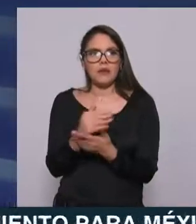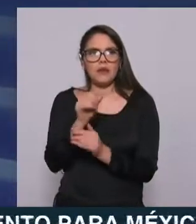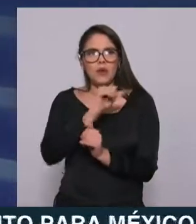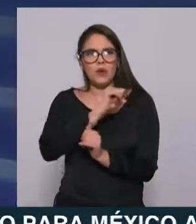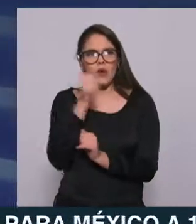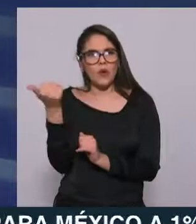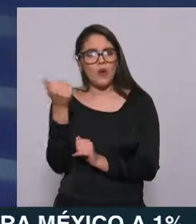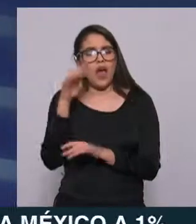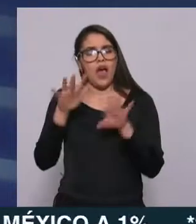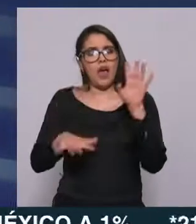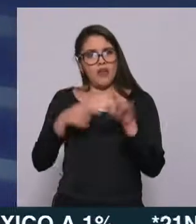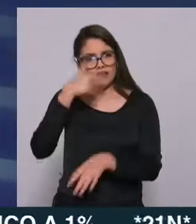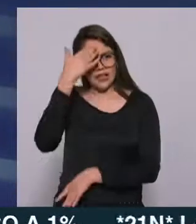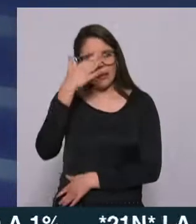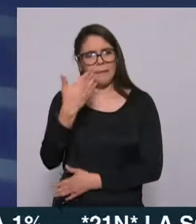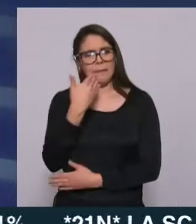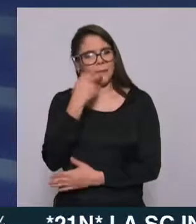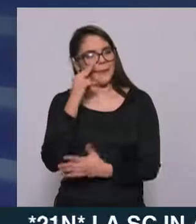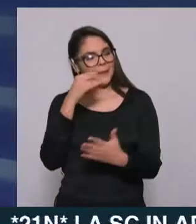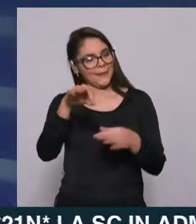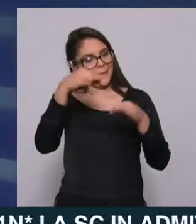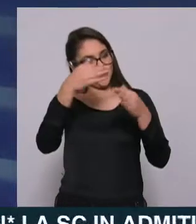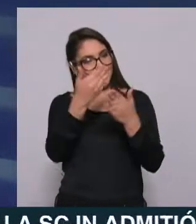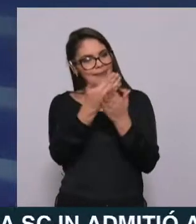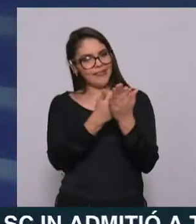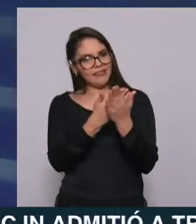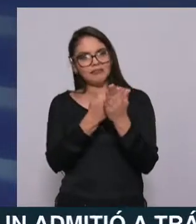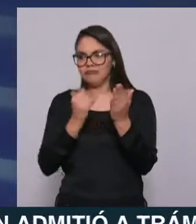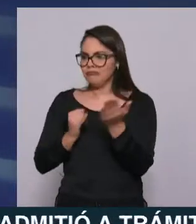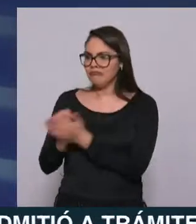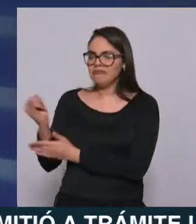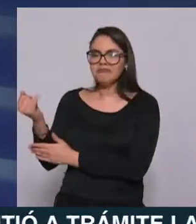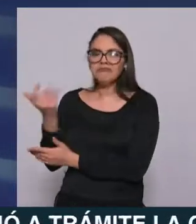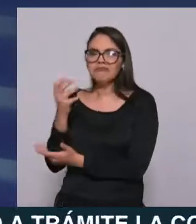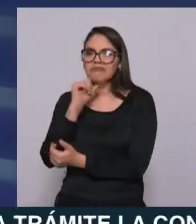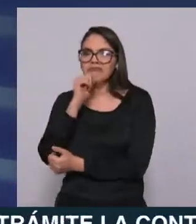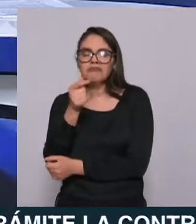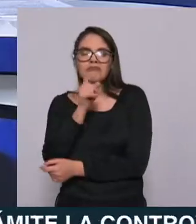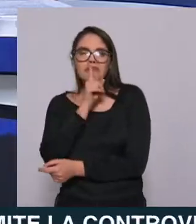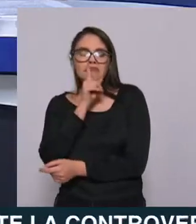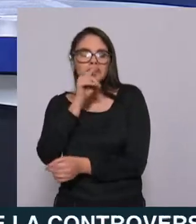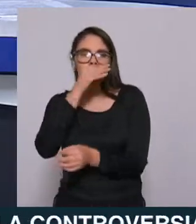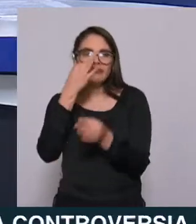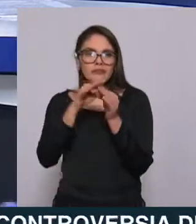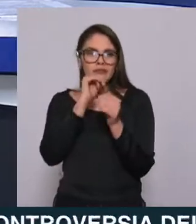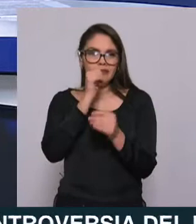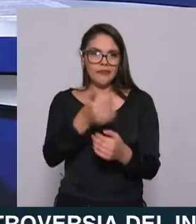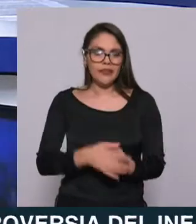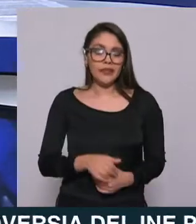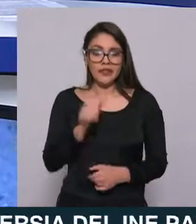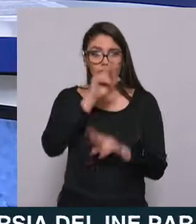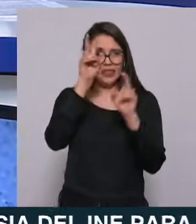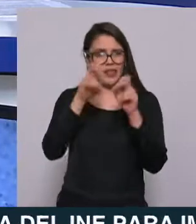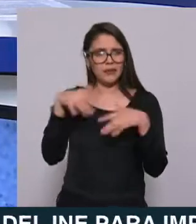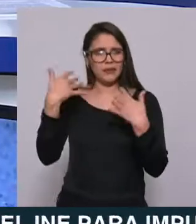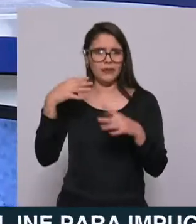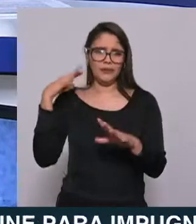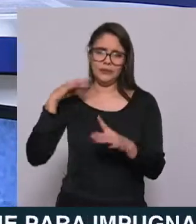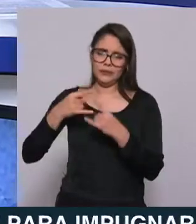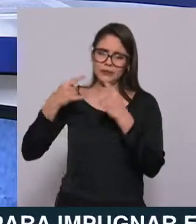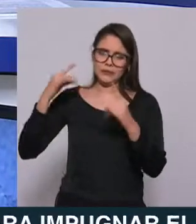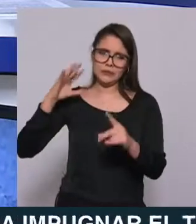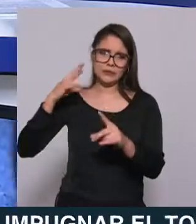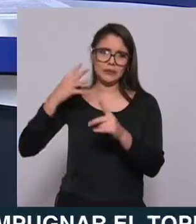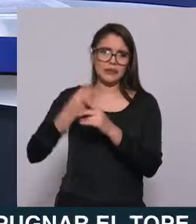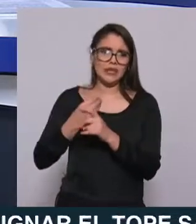como luego sabemos, que es bonito en el papel, pero que no satisface las demandas. Sí. Cuauhtémoc, pues hay una deuda histórica, sobre todo en la Ciudad de